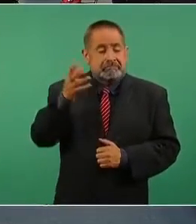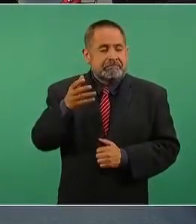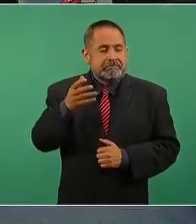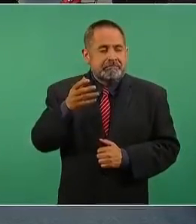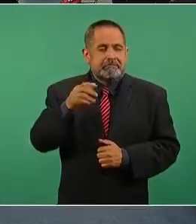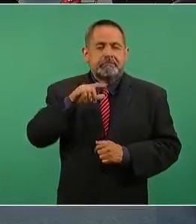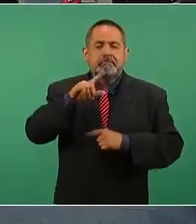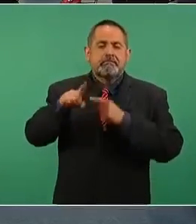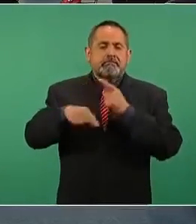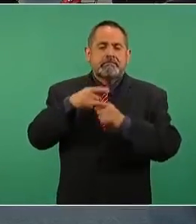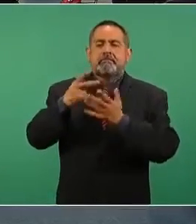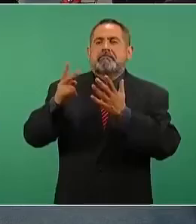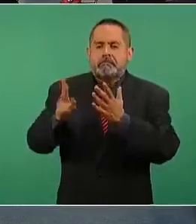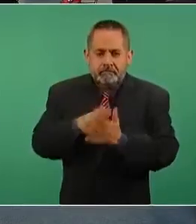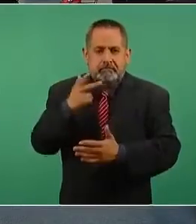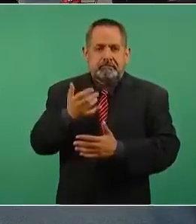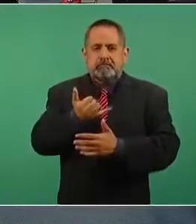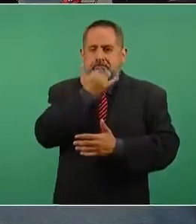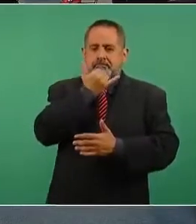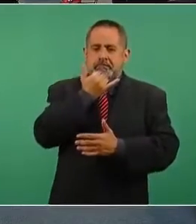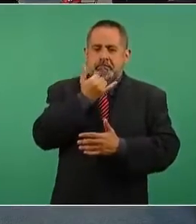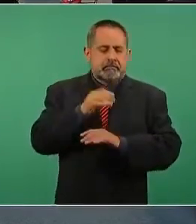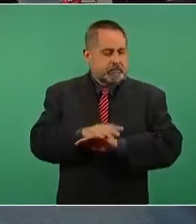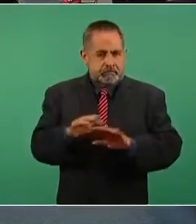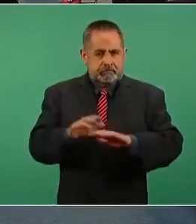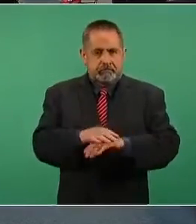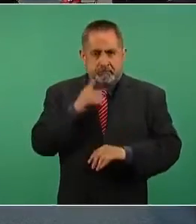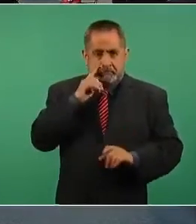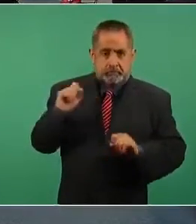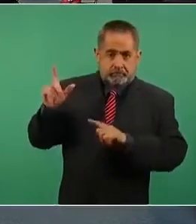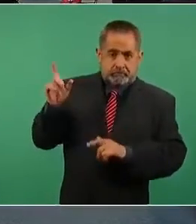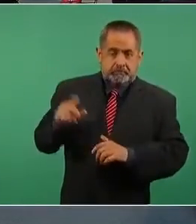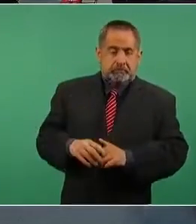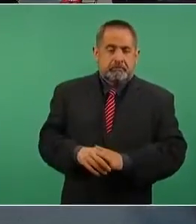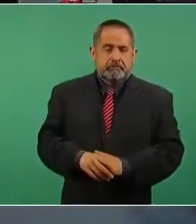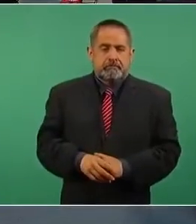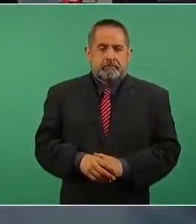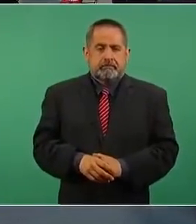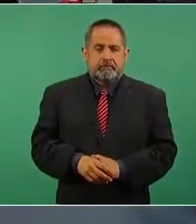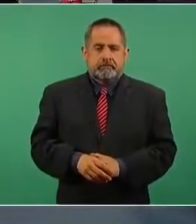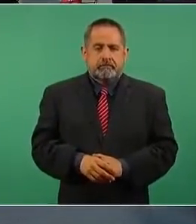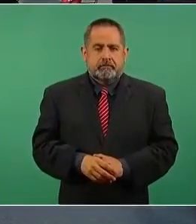volvemos a caer en los mismos errores. Mire,